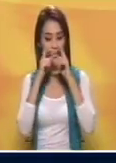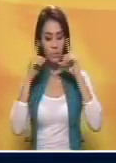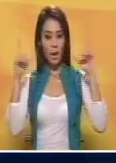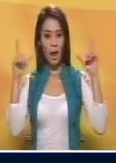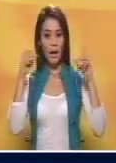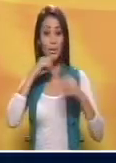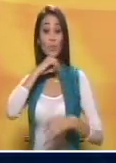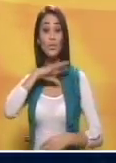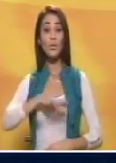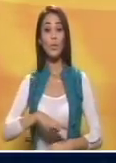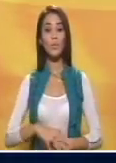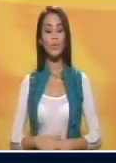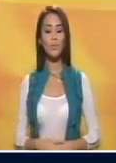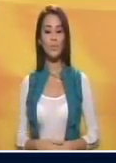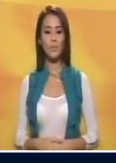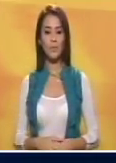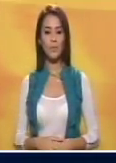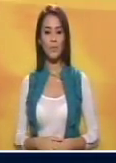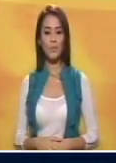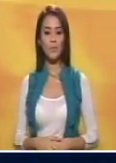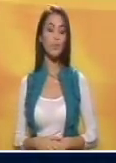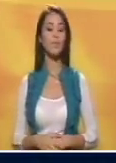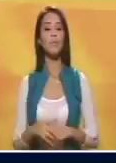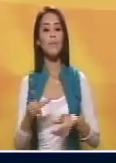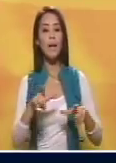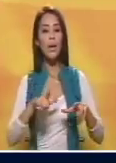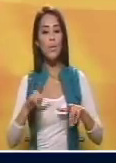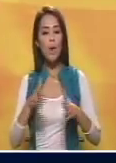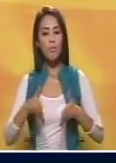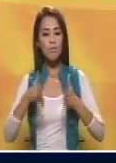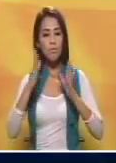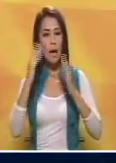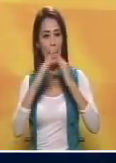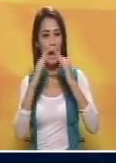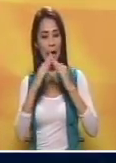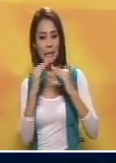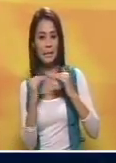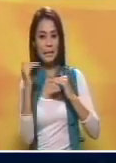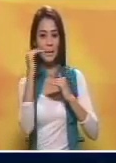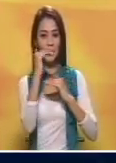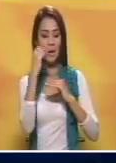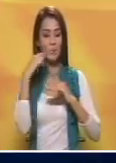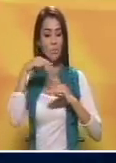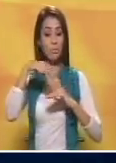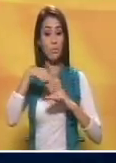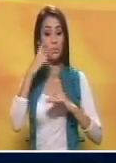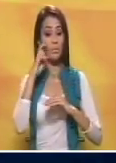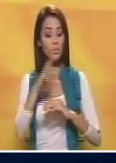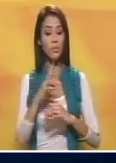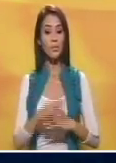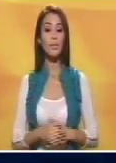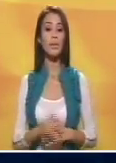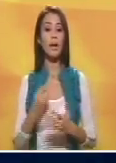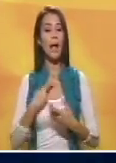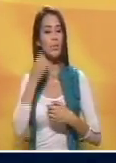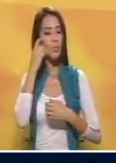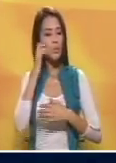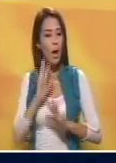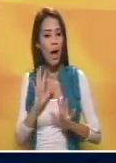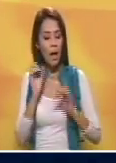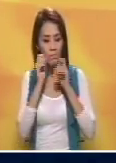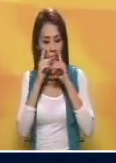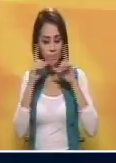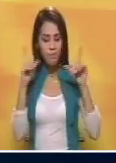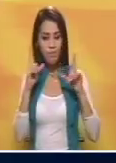descubrimiento histórico. Desde la terraza de su casa en Rosario, Víctor Busso registró por casualidad los